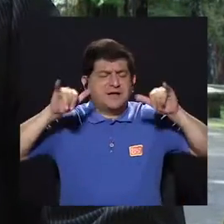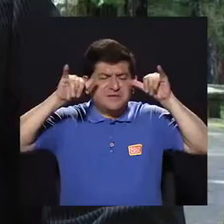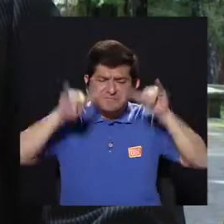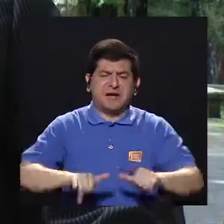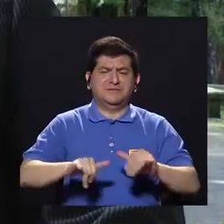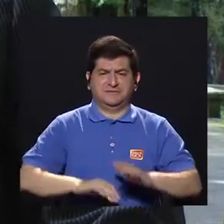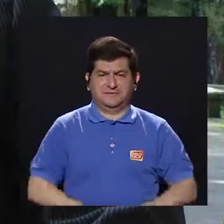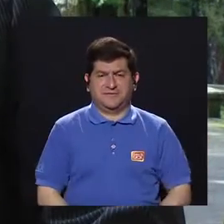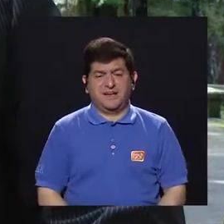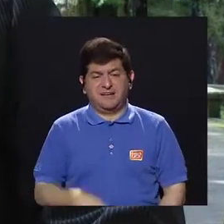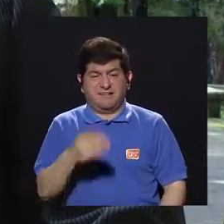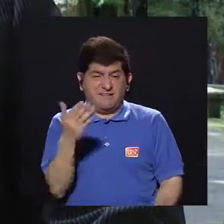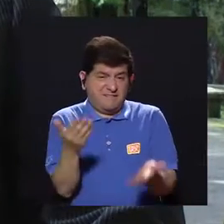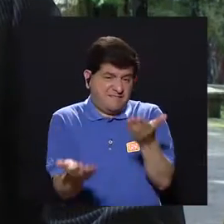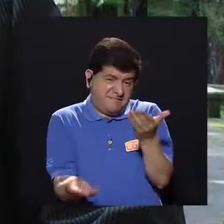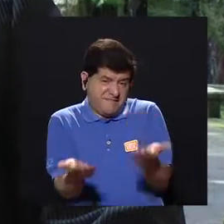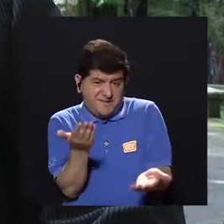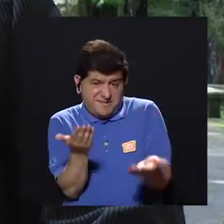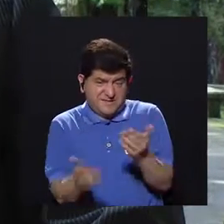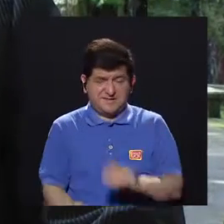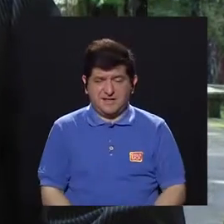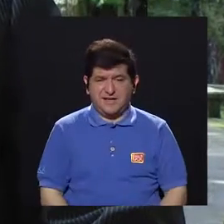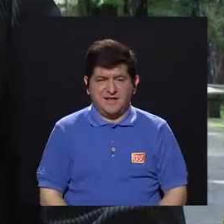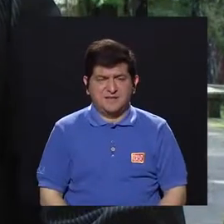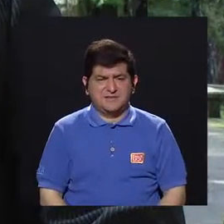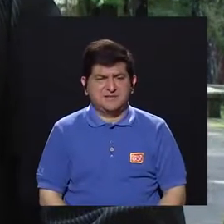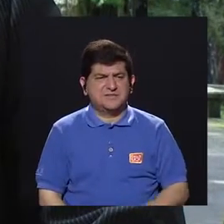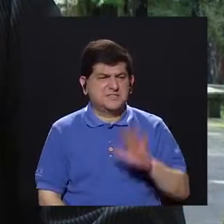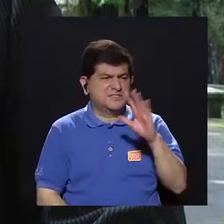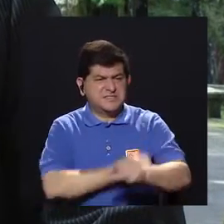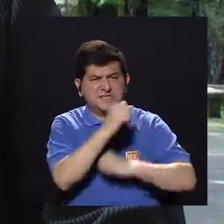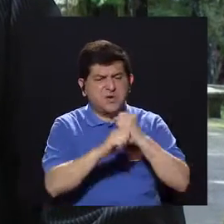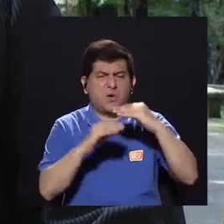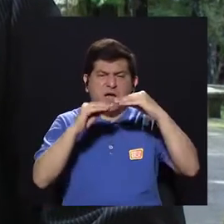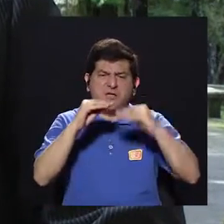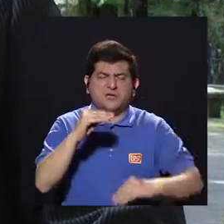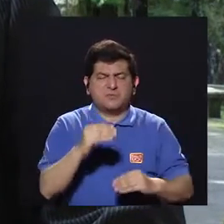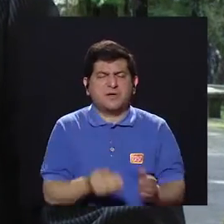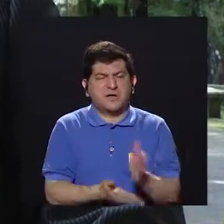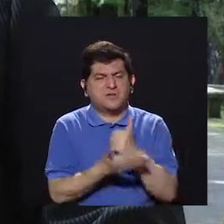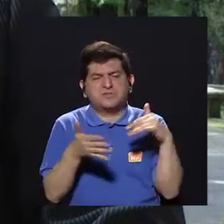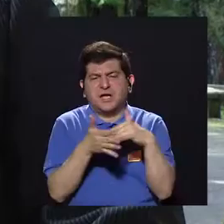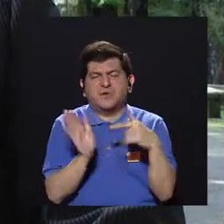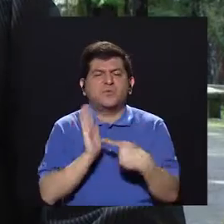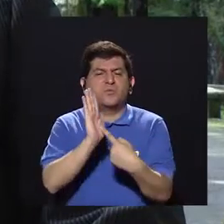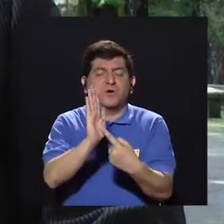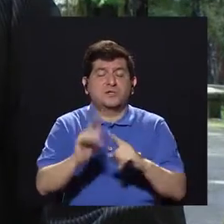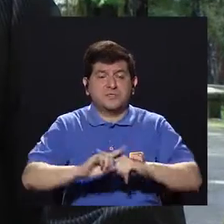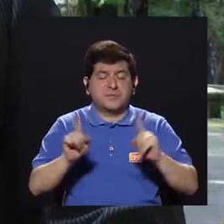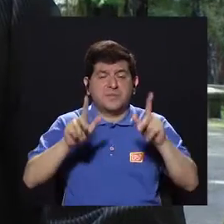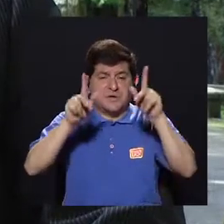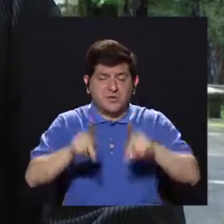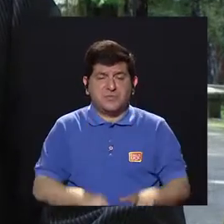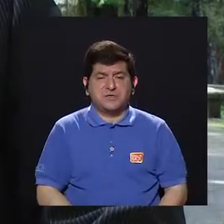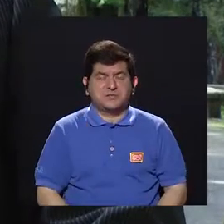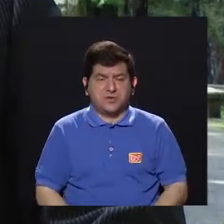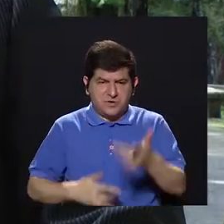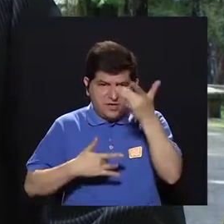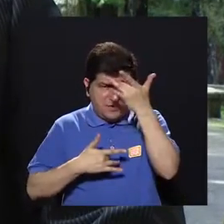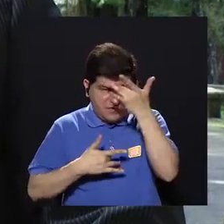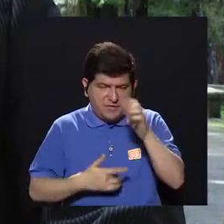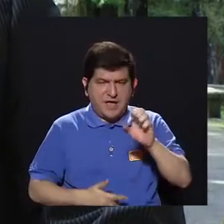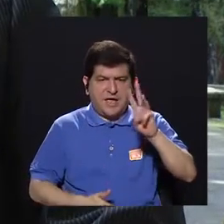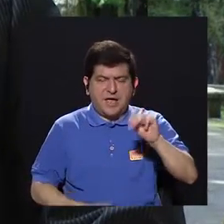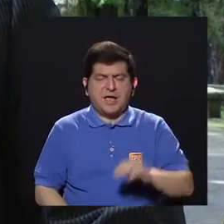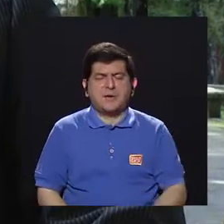de vida se va a mantener. Quizás podría ser que unos 5 años menos en algunos estudios, pero en general la persona